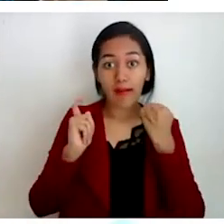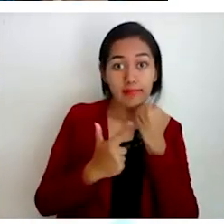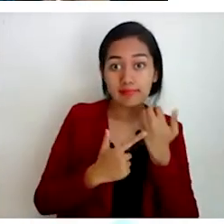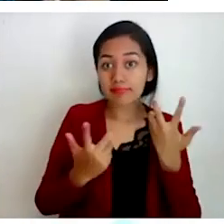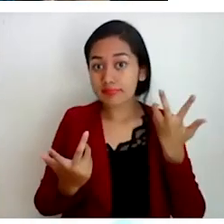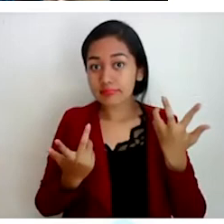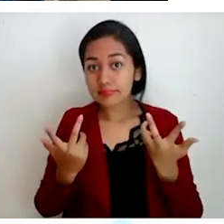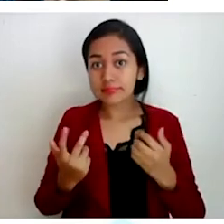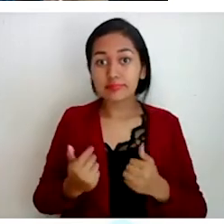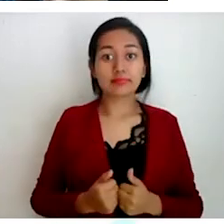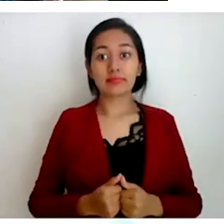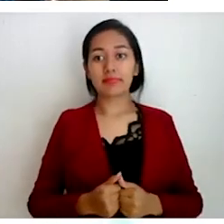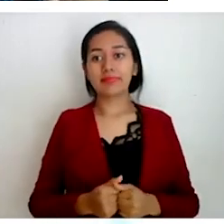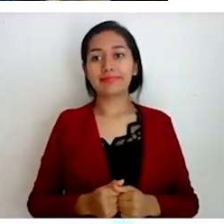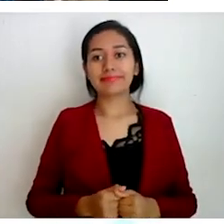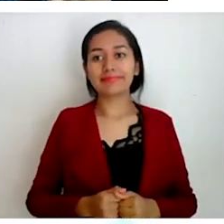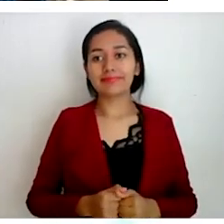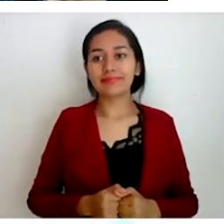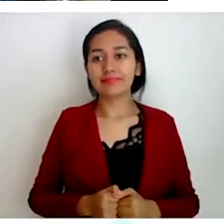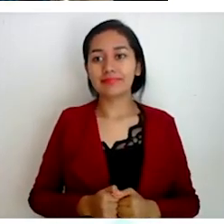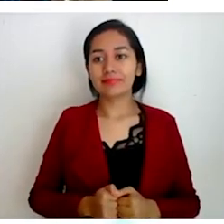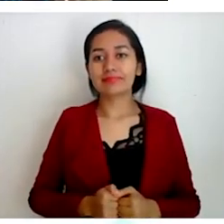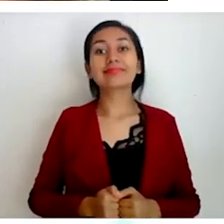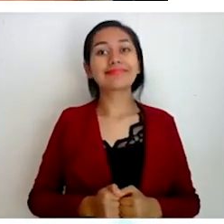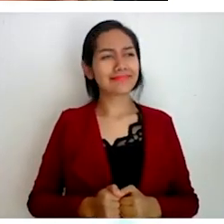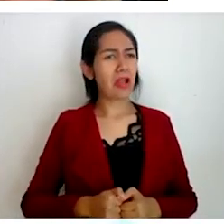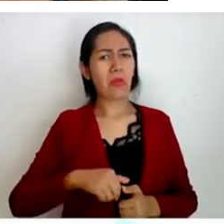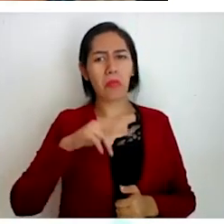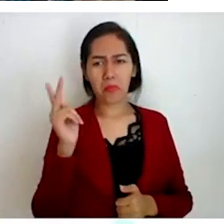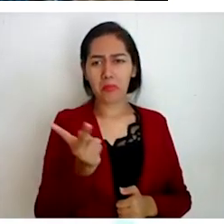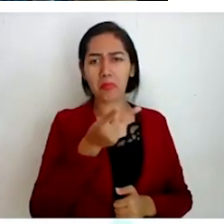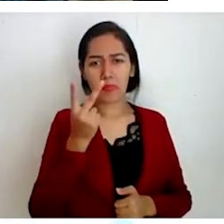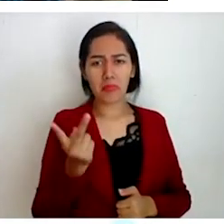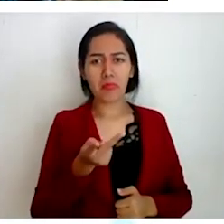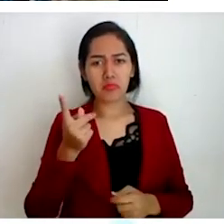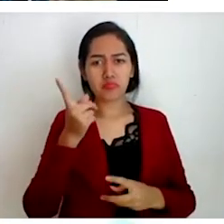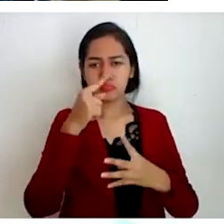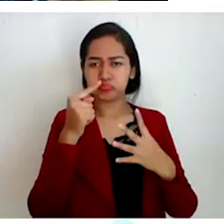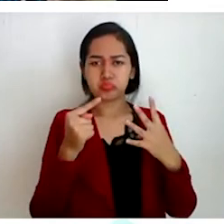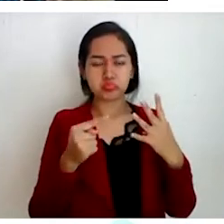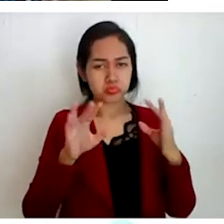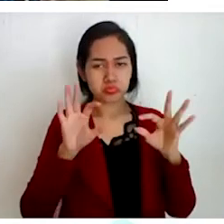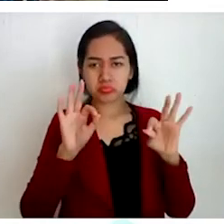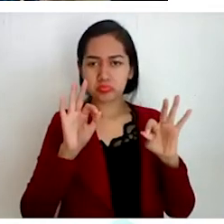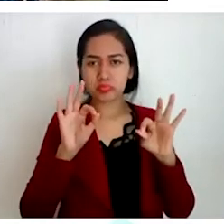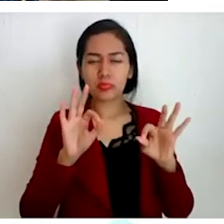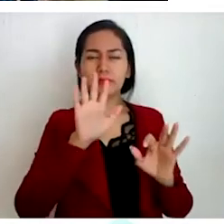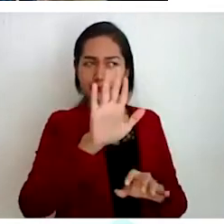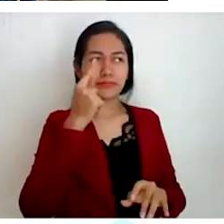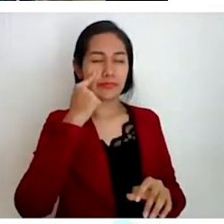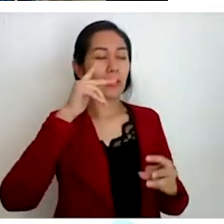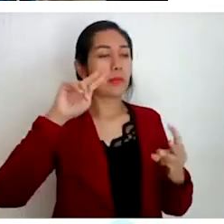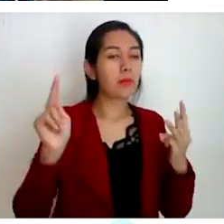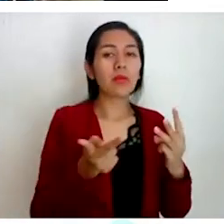Me parece que hasta el momento, ¿no? Hay otras tres intervenciones. Sí. Nos preguntan, ¿considera